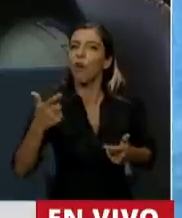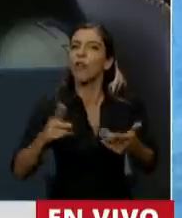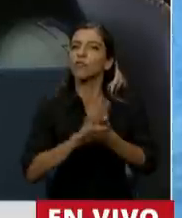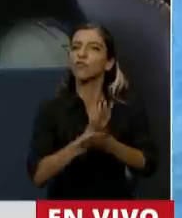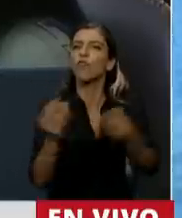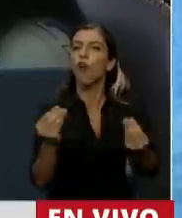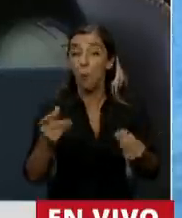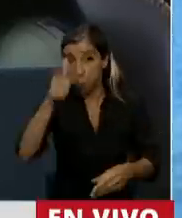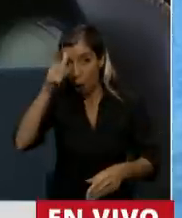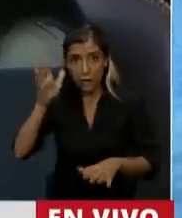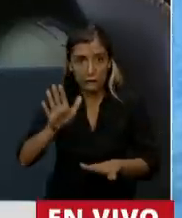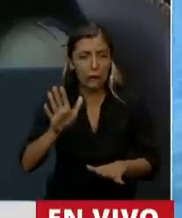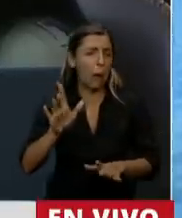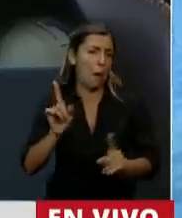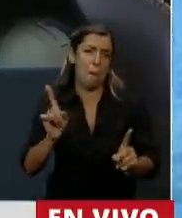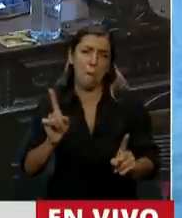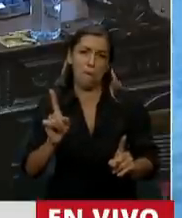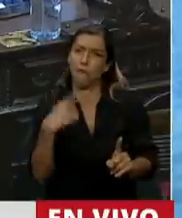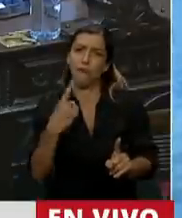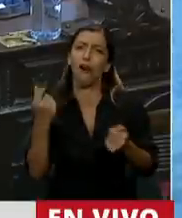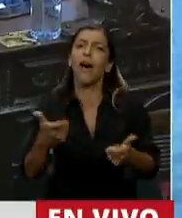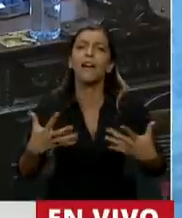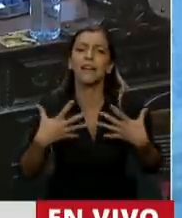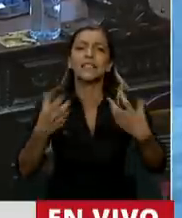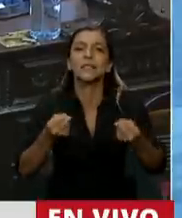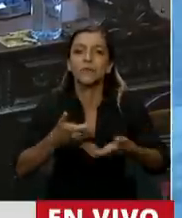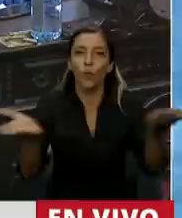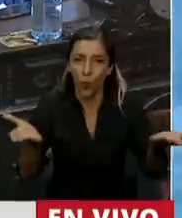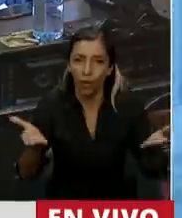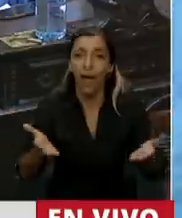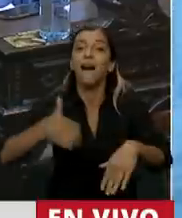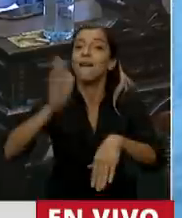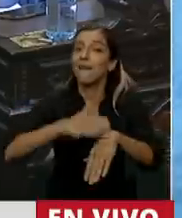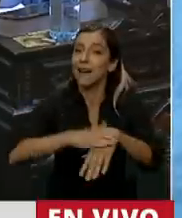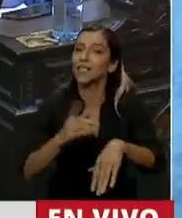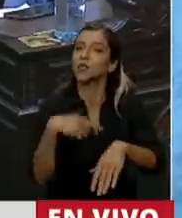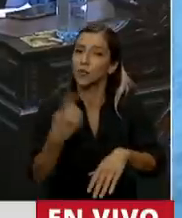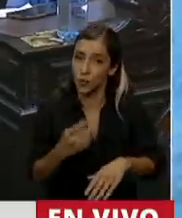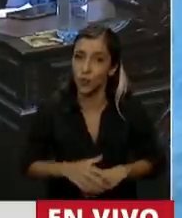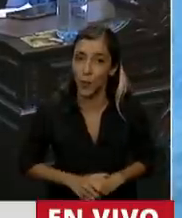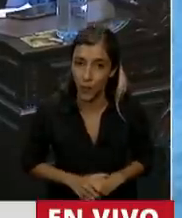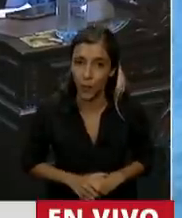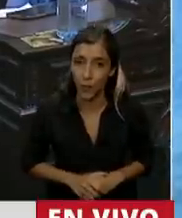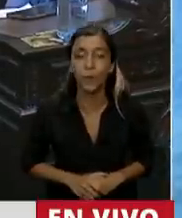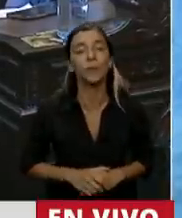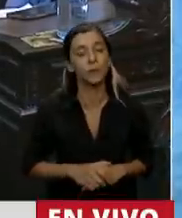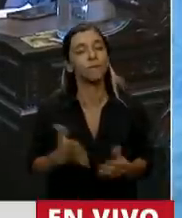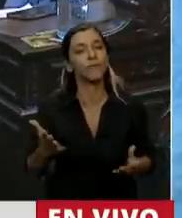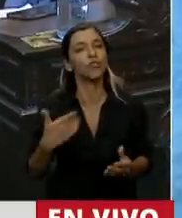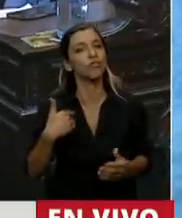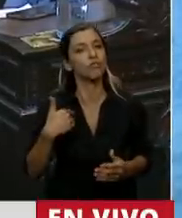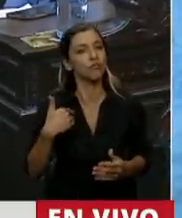pública responsable y con sentido realista. Considero farisaica la actitud de aquellos que de